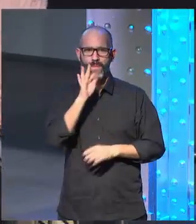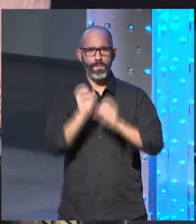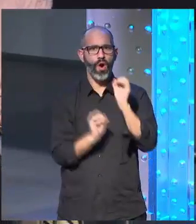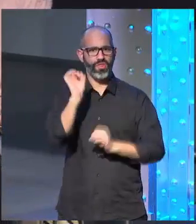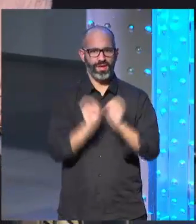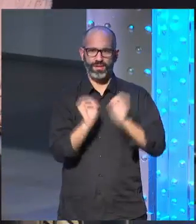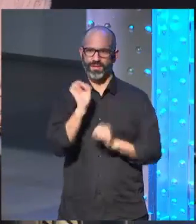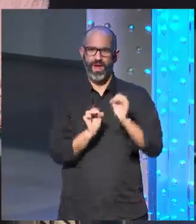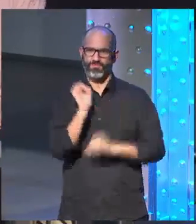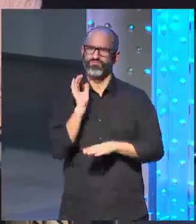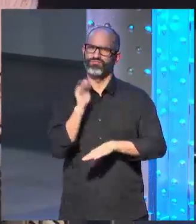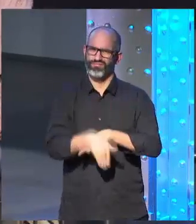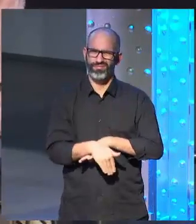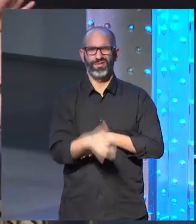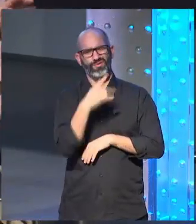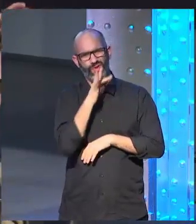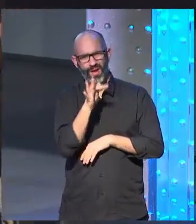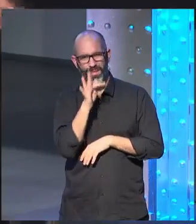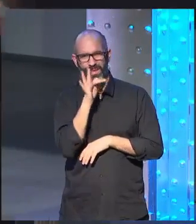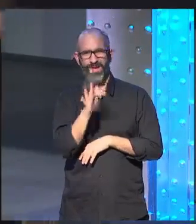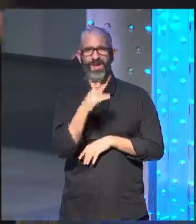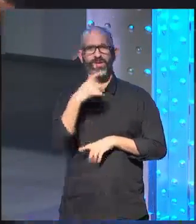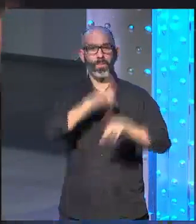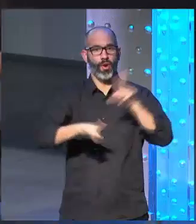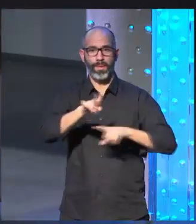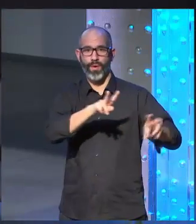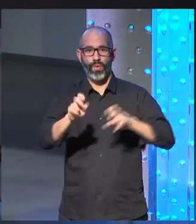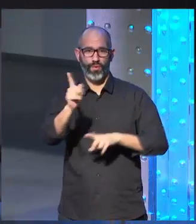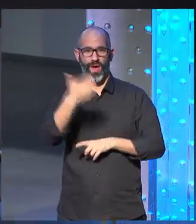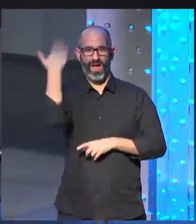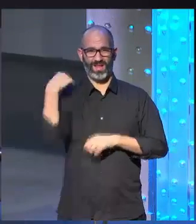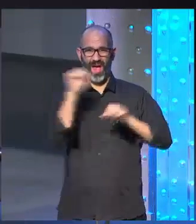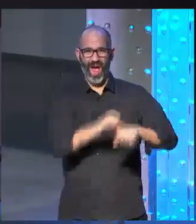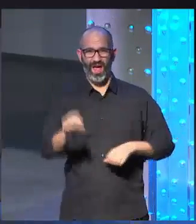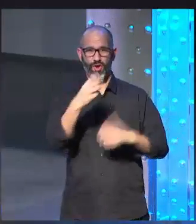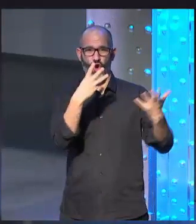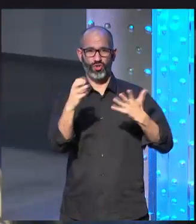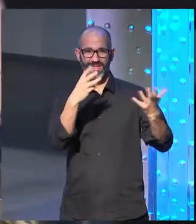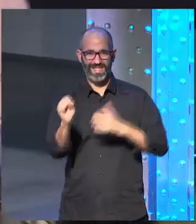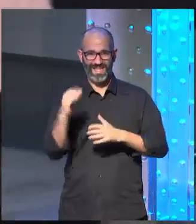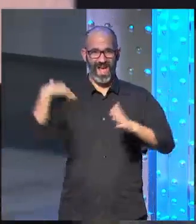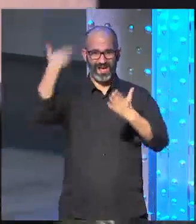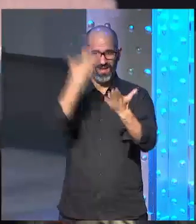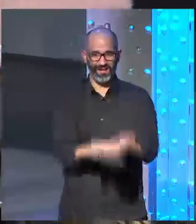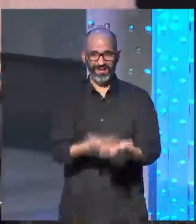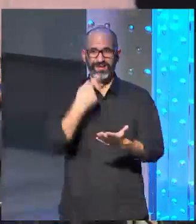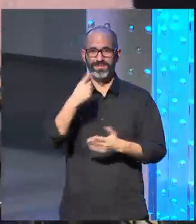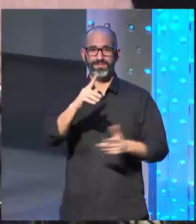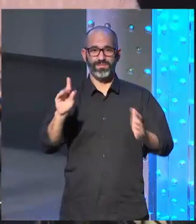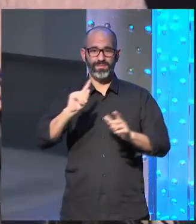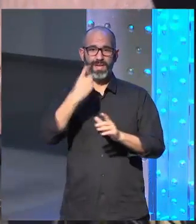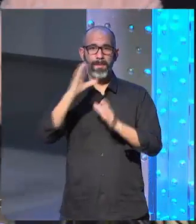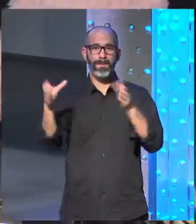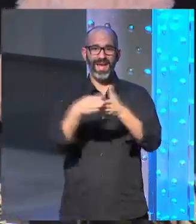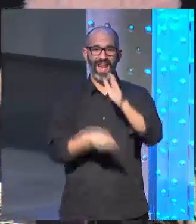porcentaje desalentador. No es un problema nuevo. En aquellos años 80, ¿verdad, don Salvador Sánchez Terán? Los millennials no habían